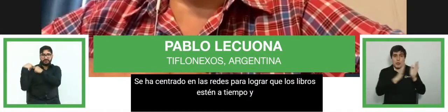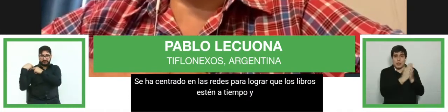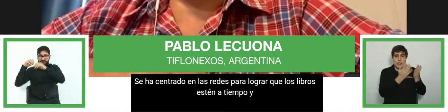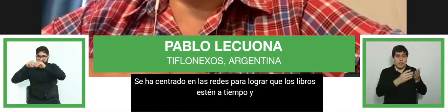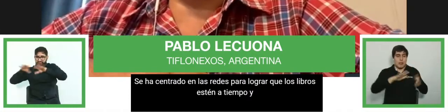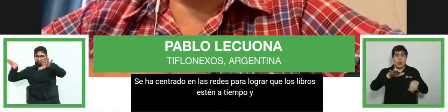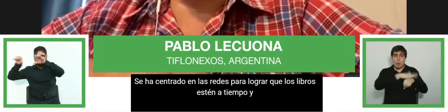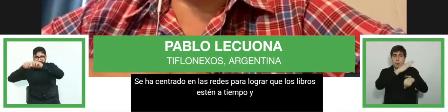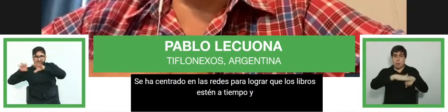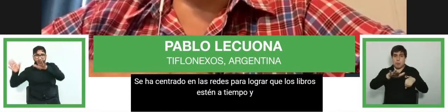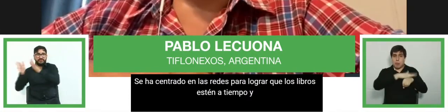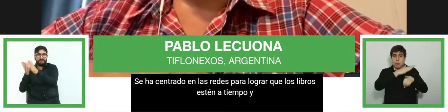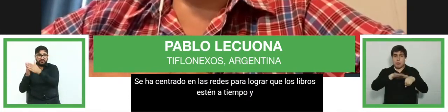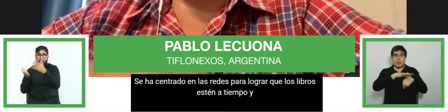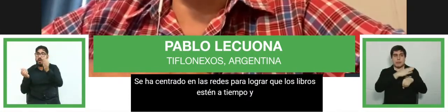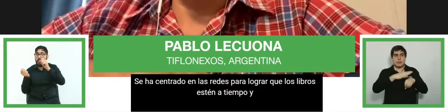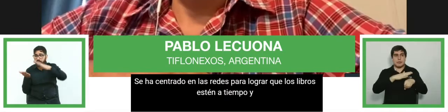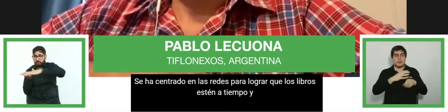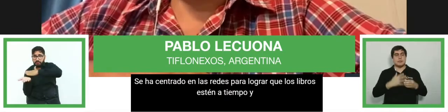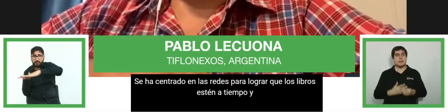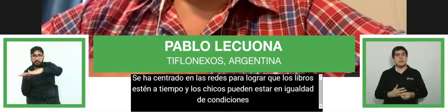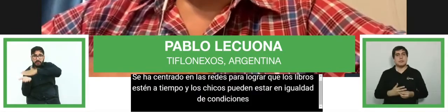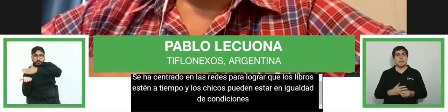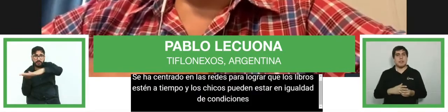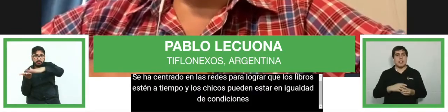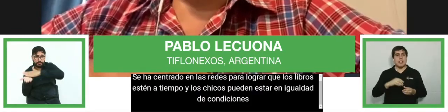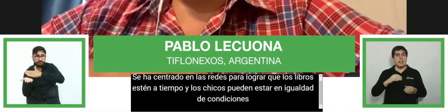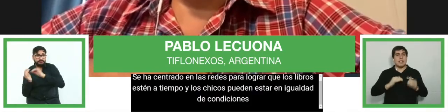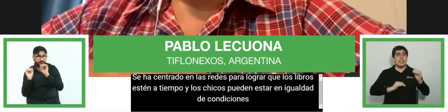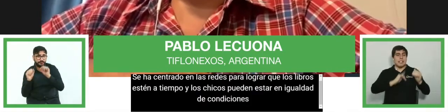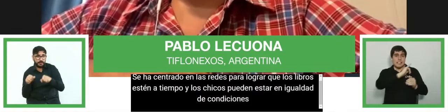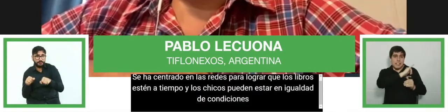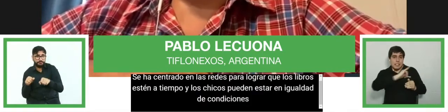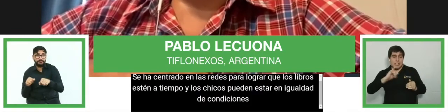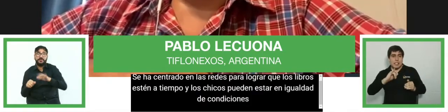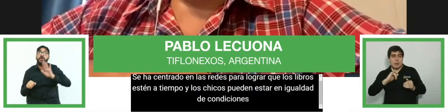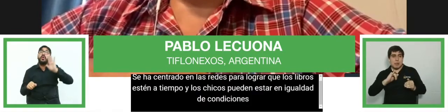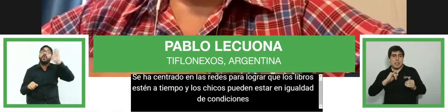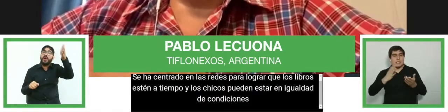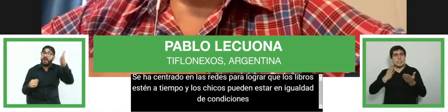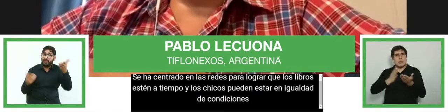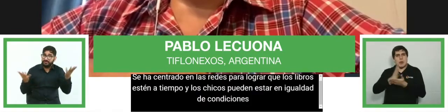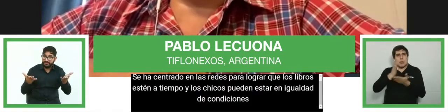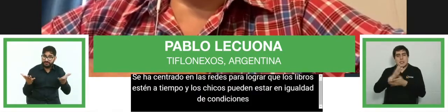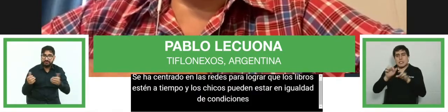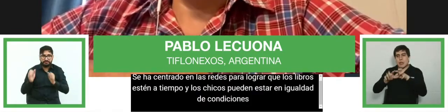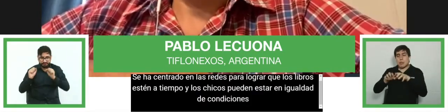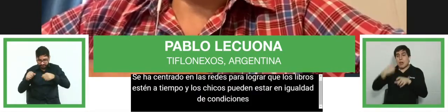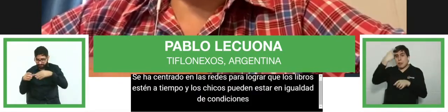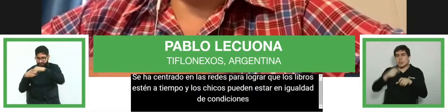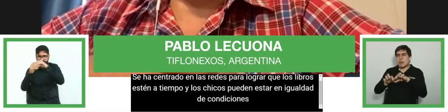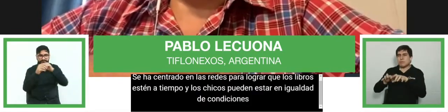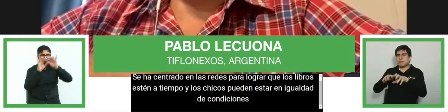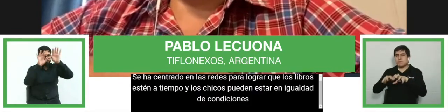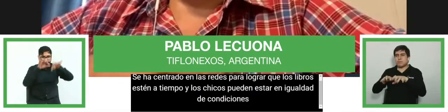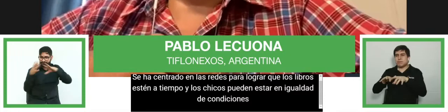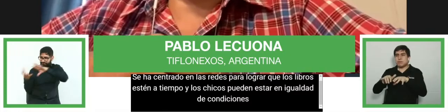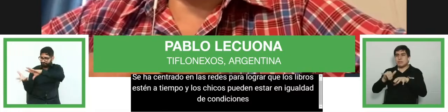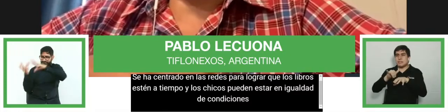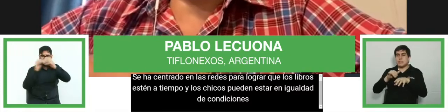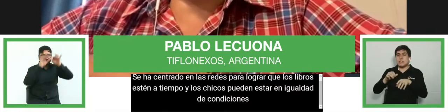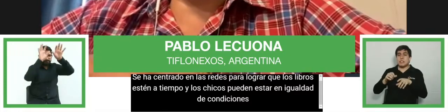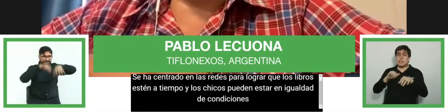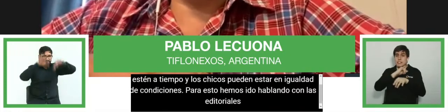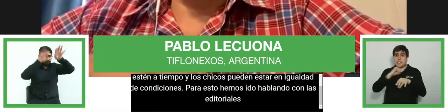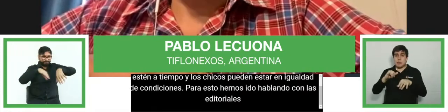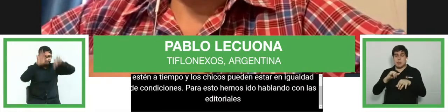versión incluso digital, muchas veces no accesible, siempre el libro surge desde un archivo digital hecho en una computadora. Si la editorial nos